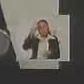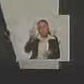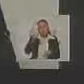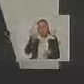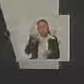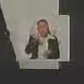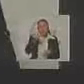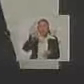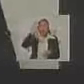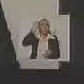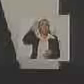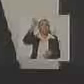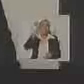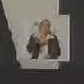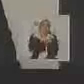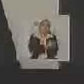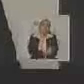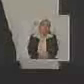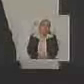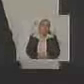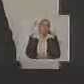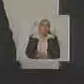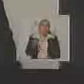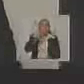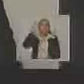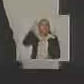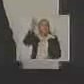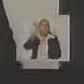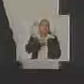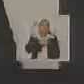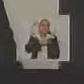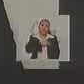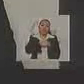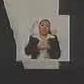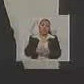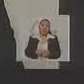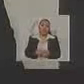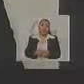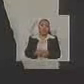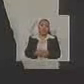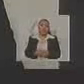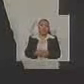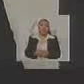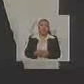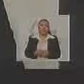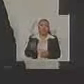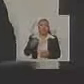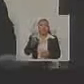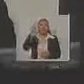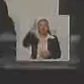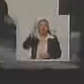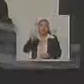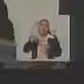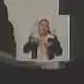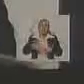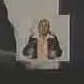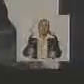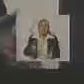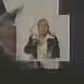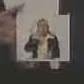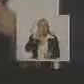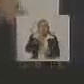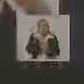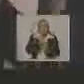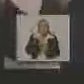vecinos, es el futuro de sus familias, es el futuro de sus hijos, es el futuro de sus nietos. Por eso los